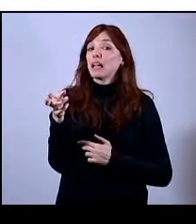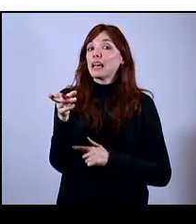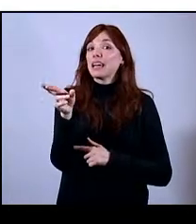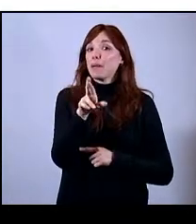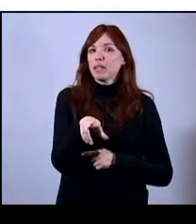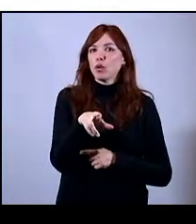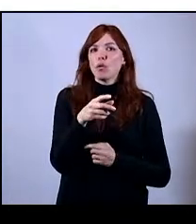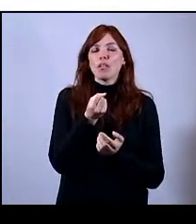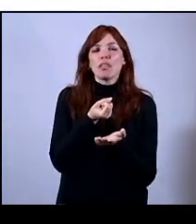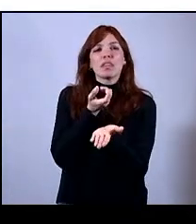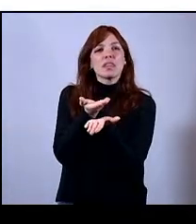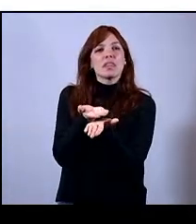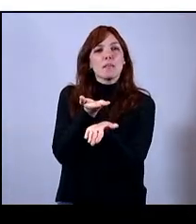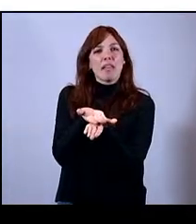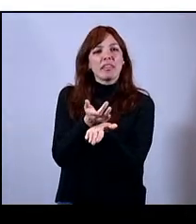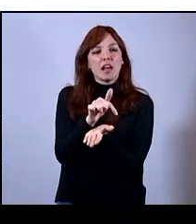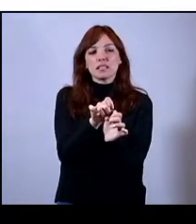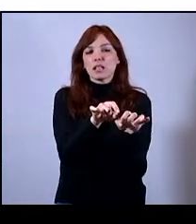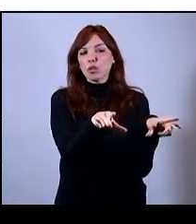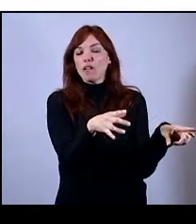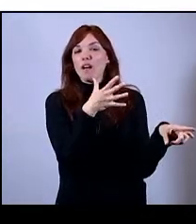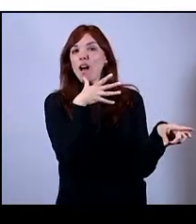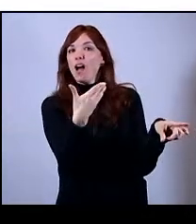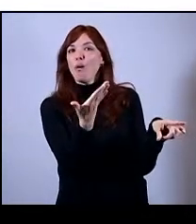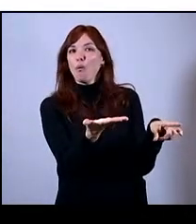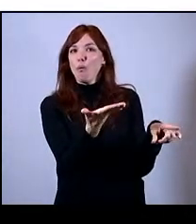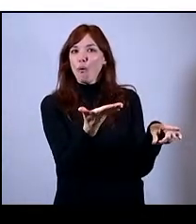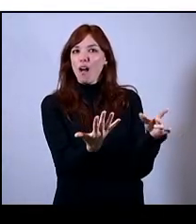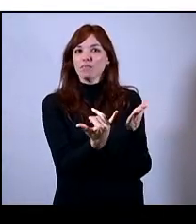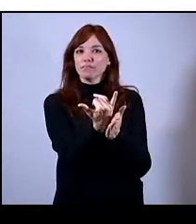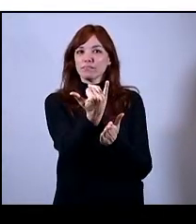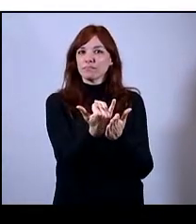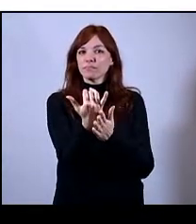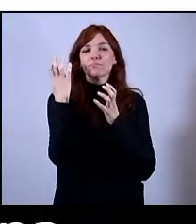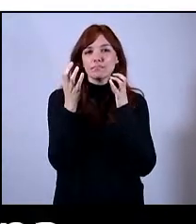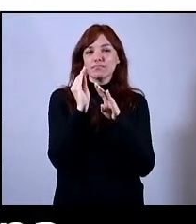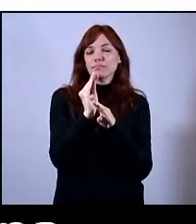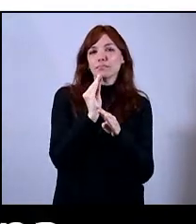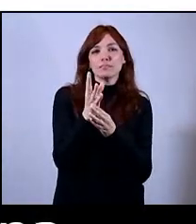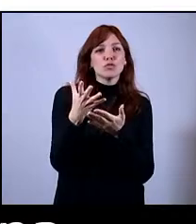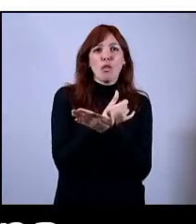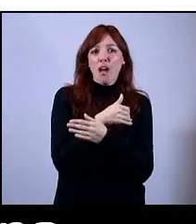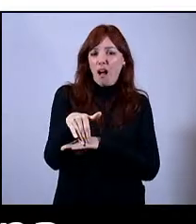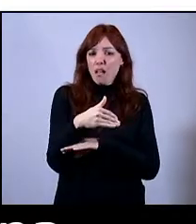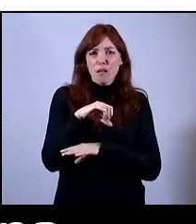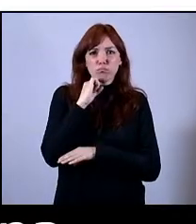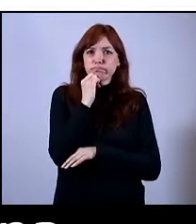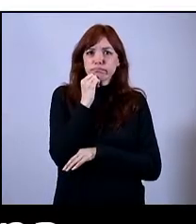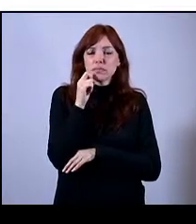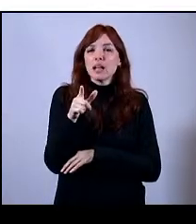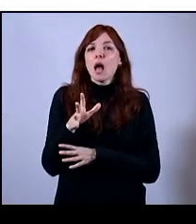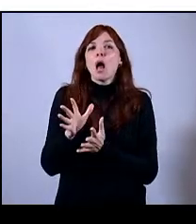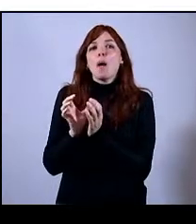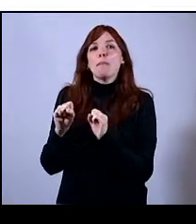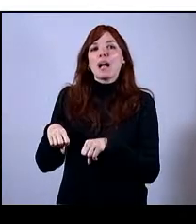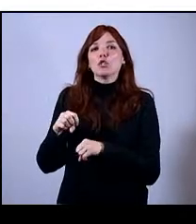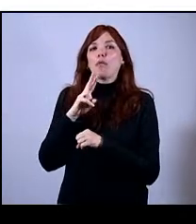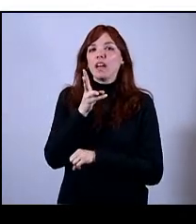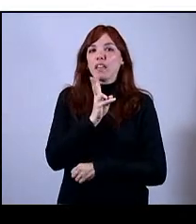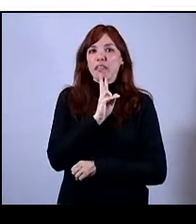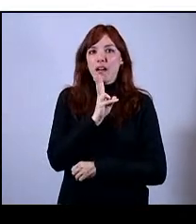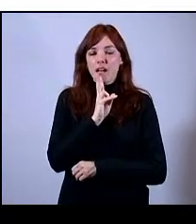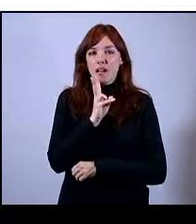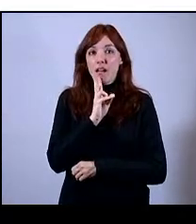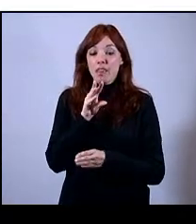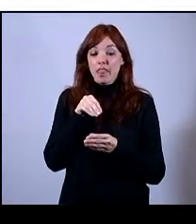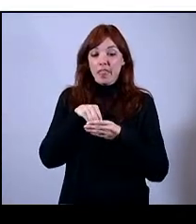una demanda que tiene el sector ahora mismo, todos los agricultores y ganaderos que están en la calle, que el Pacto Verde que está en la PAC